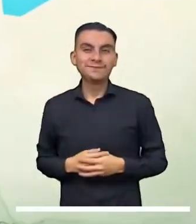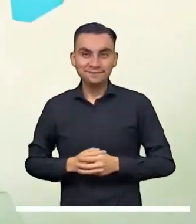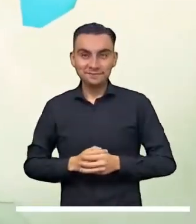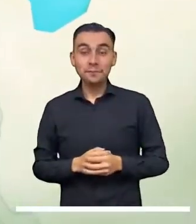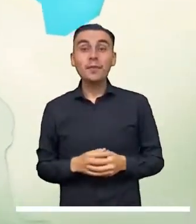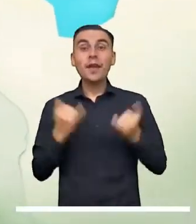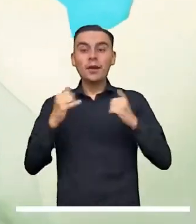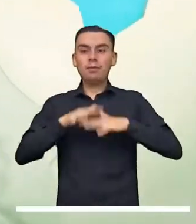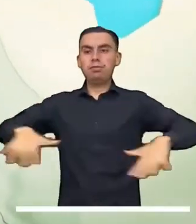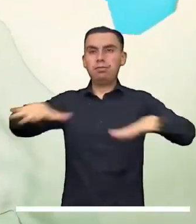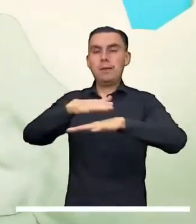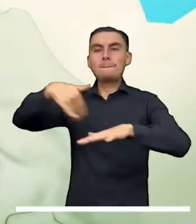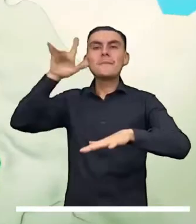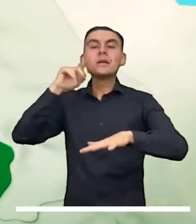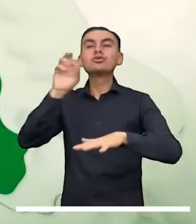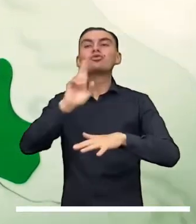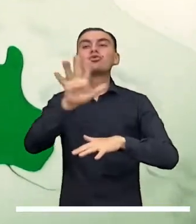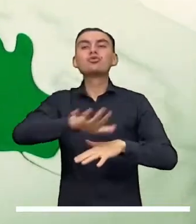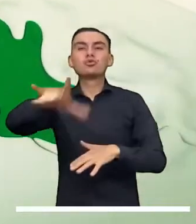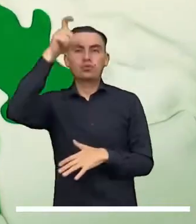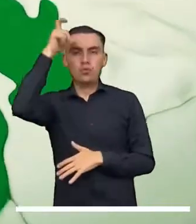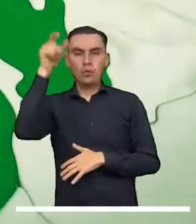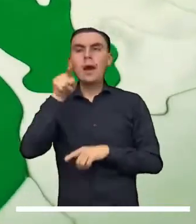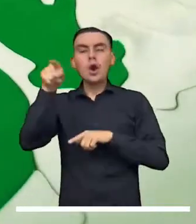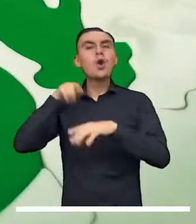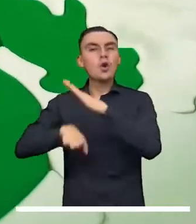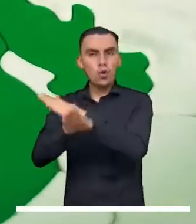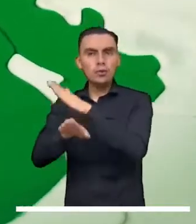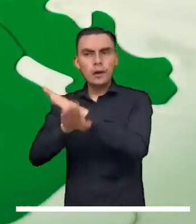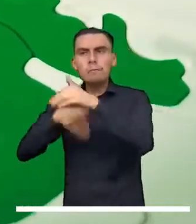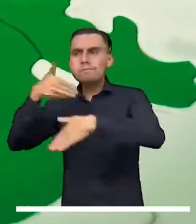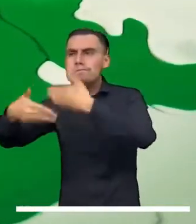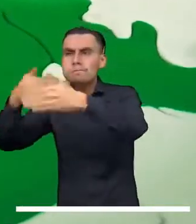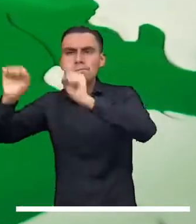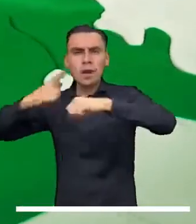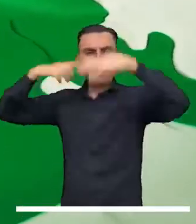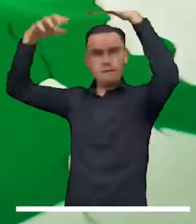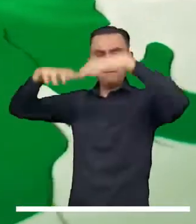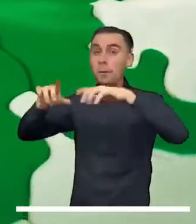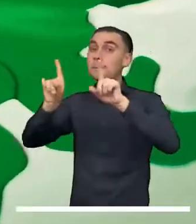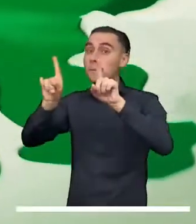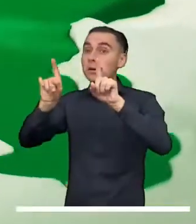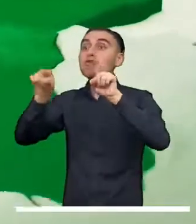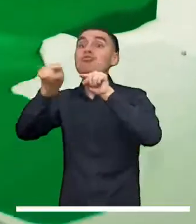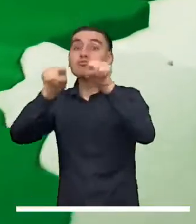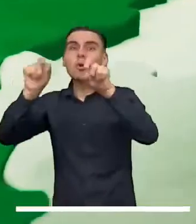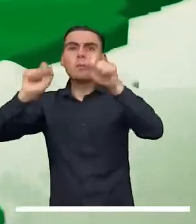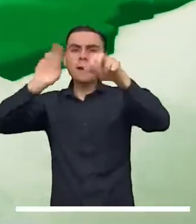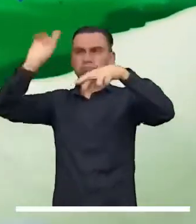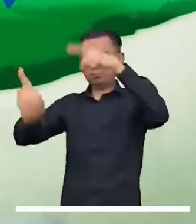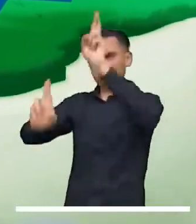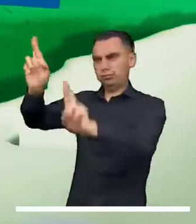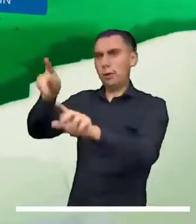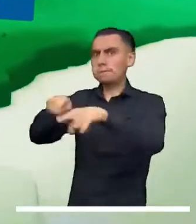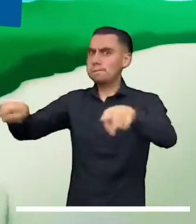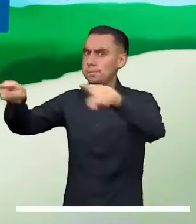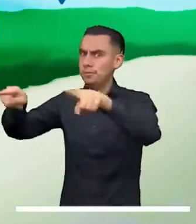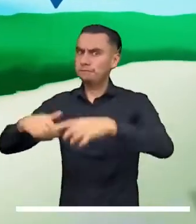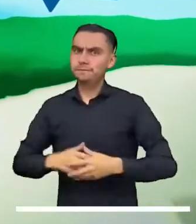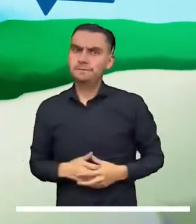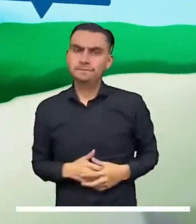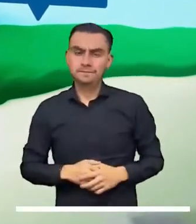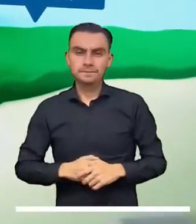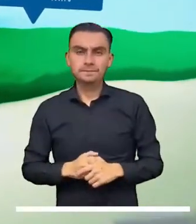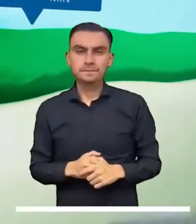cielo parcialmente nublado y posibles lluvias de baja intensidad en el sur de Córdoba, Sucre y Bolívar.